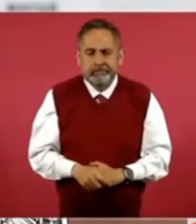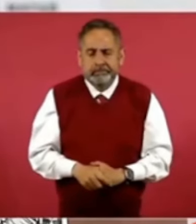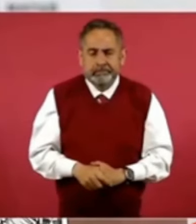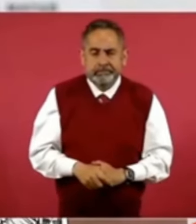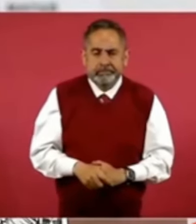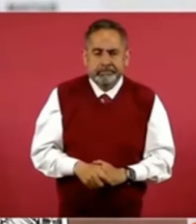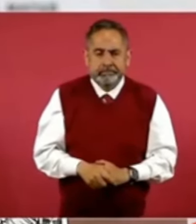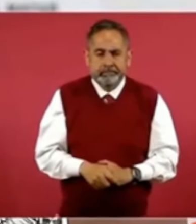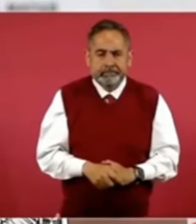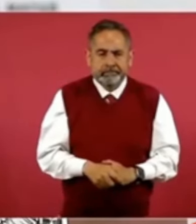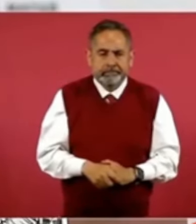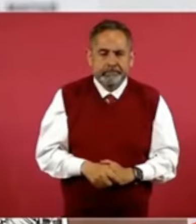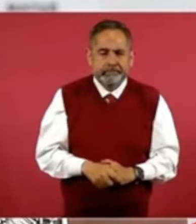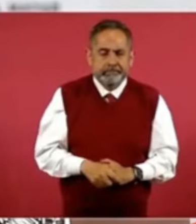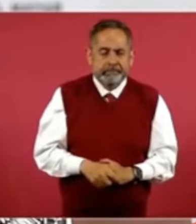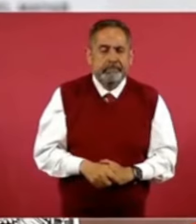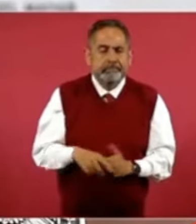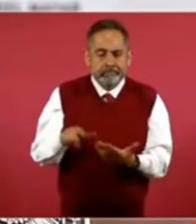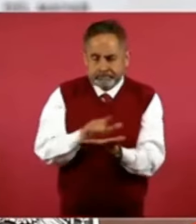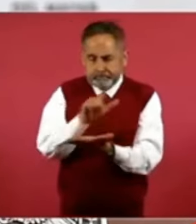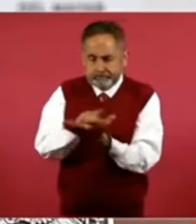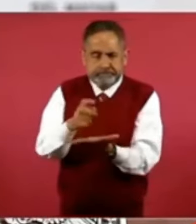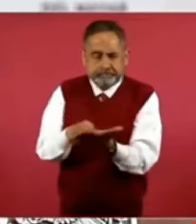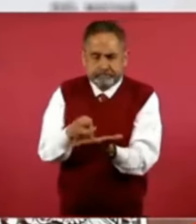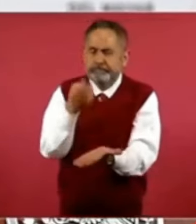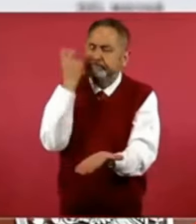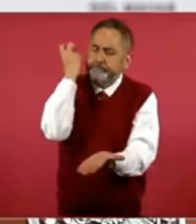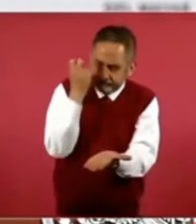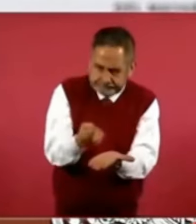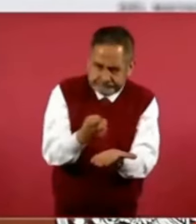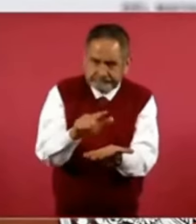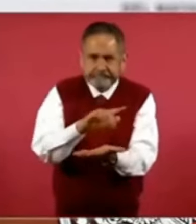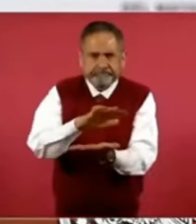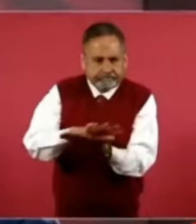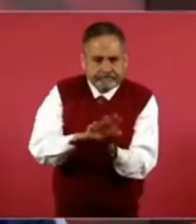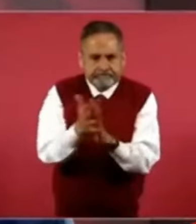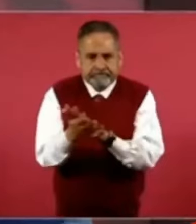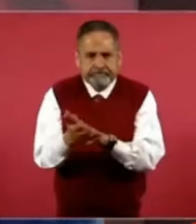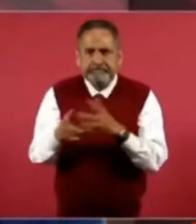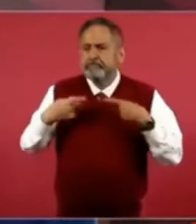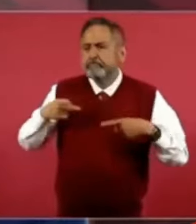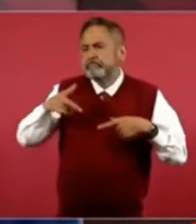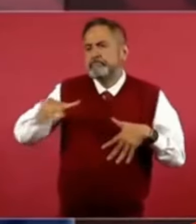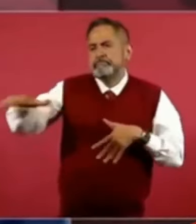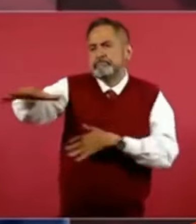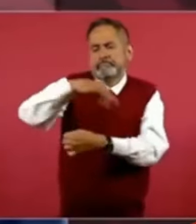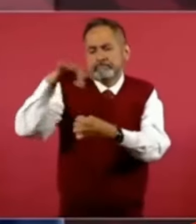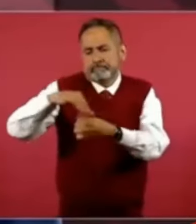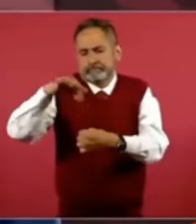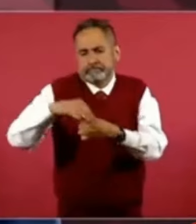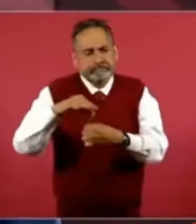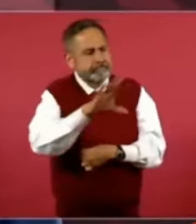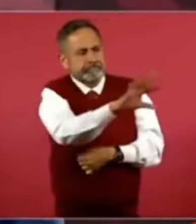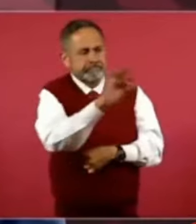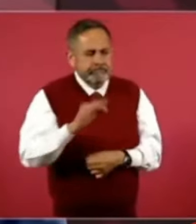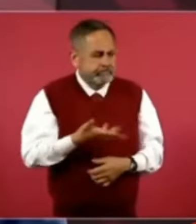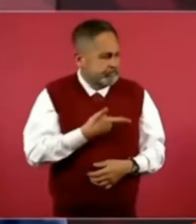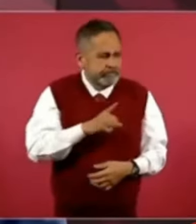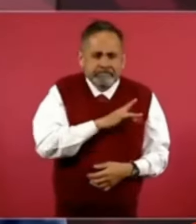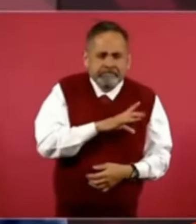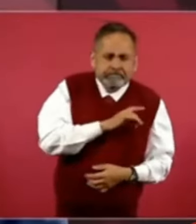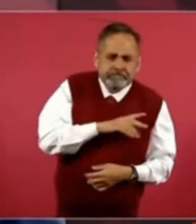Entonces, la reforma es eso, que el pueblo elija. ¿Por qué le tienen miedo al